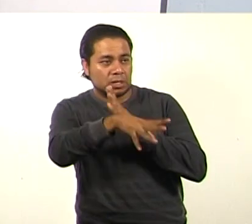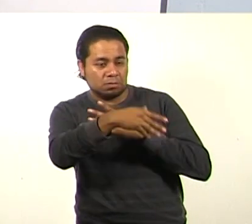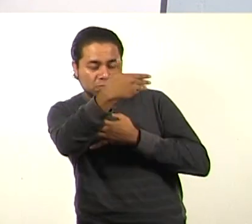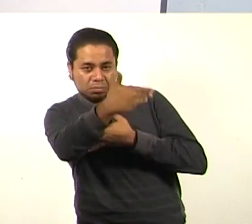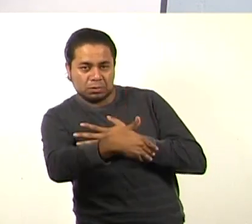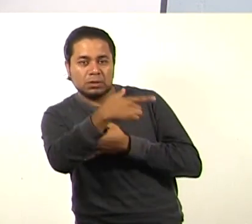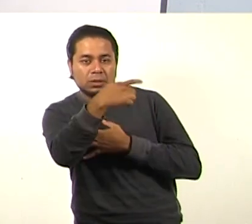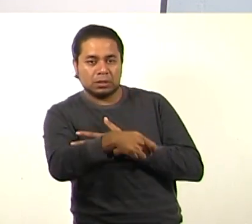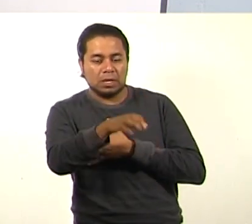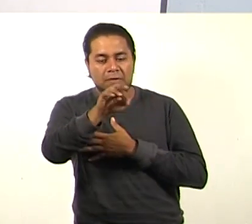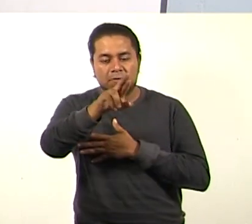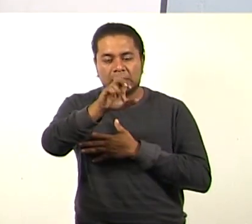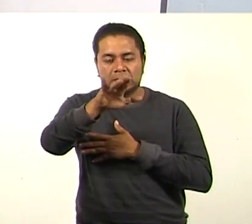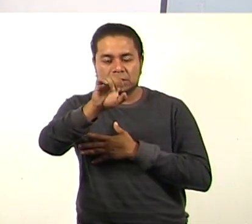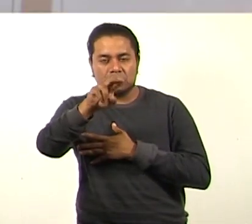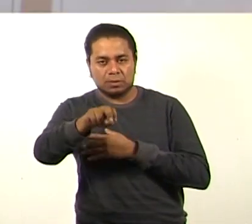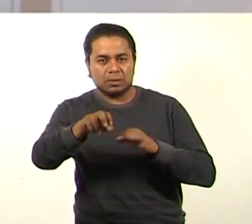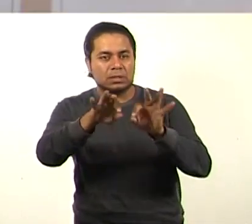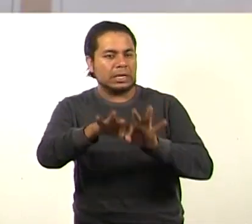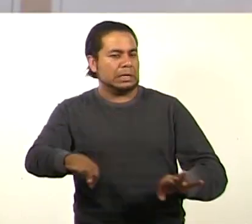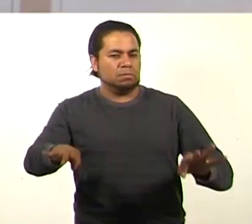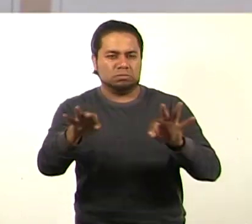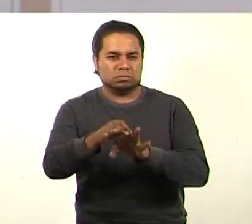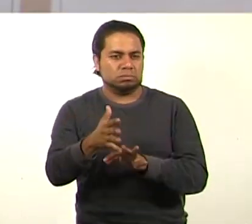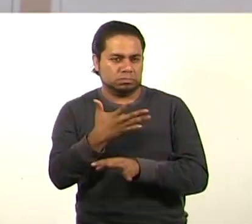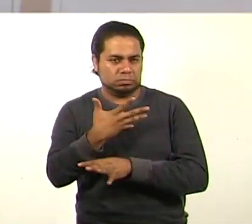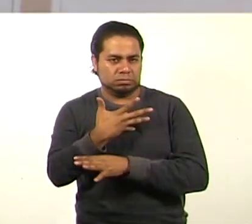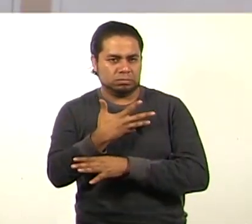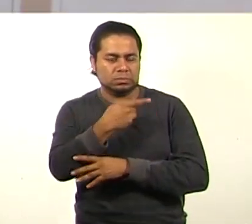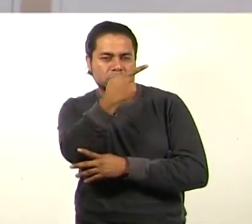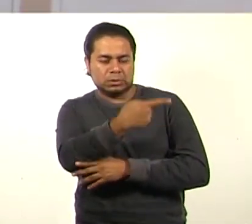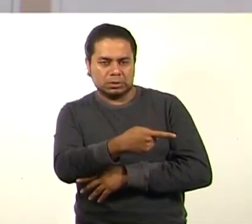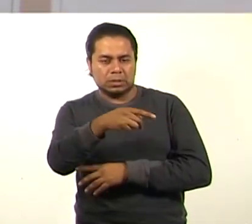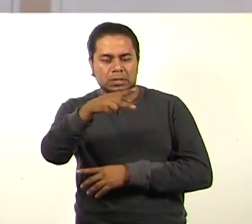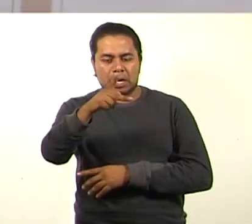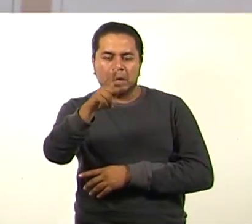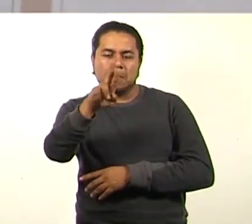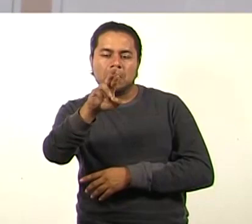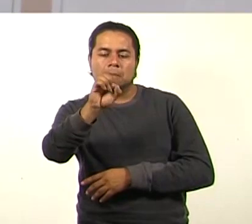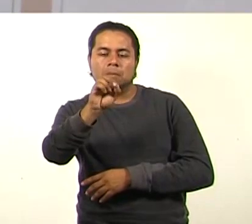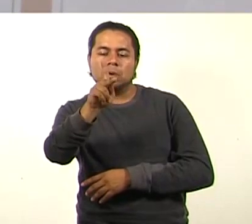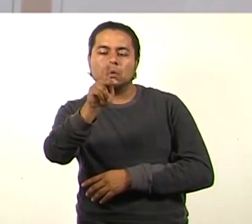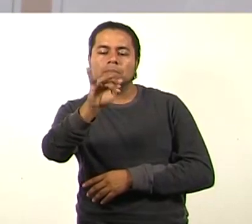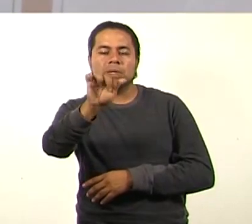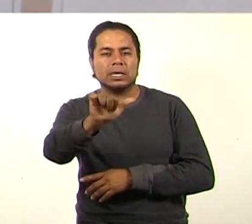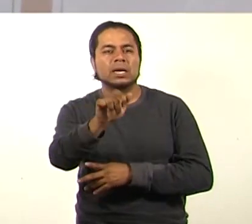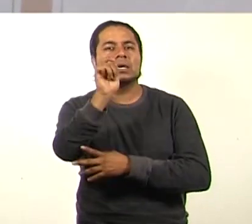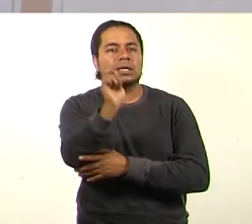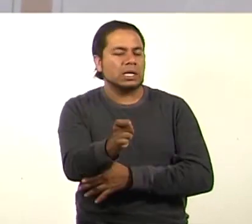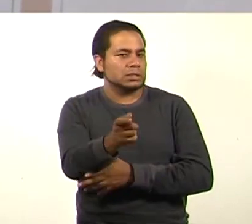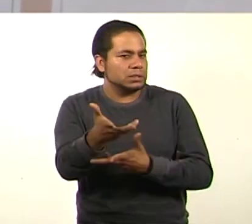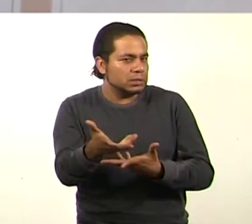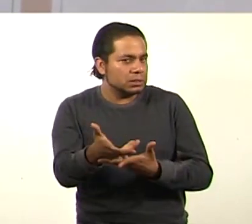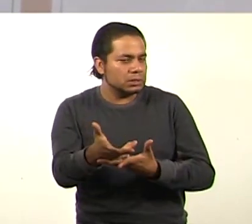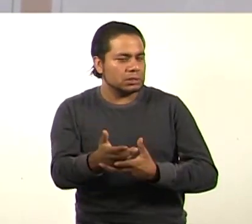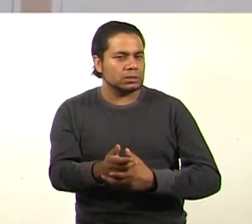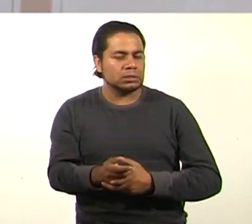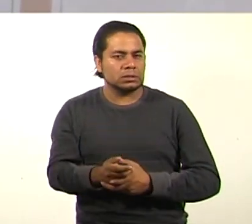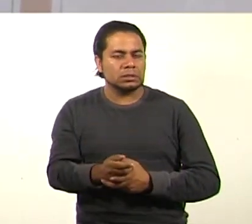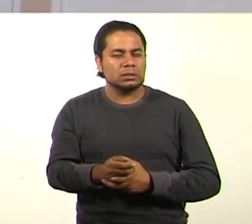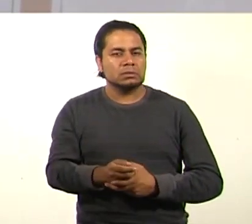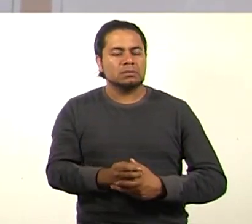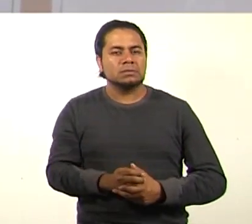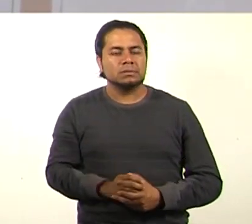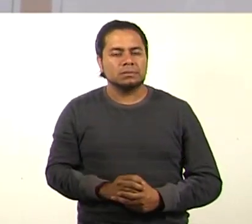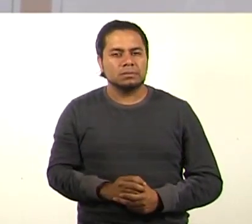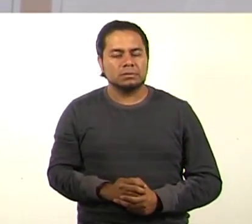Los tipos de fracciones más importantes. La fracción propia. ¿De qué se trata la fracción propia? La fracción